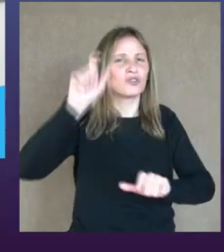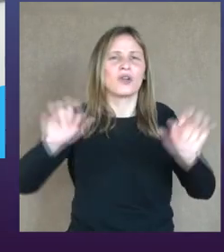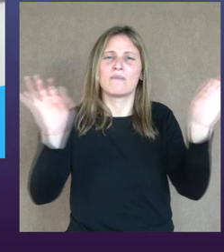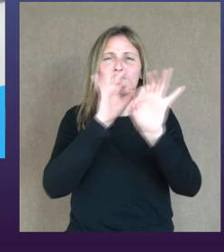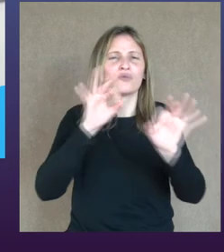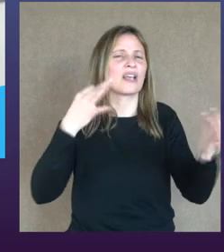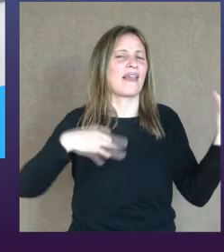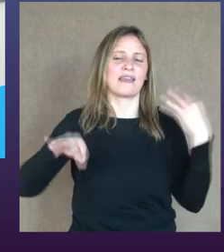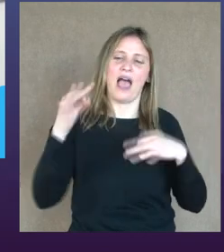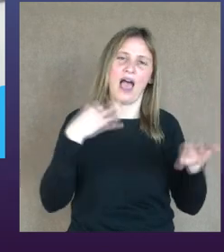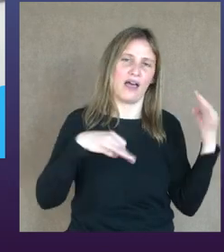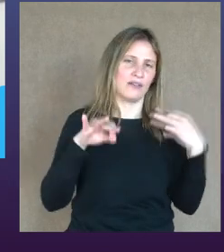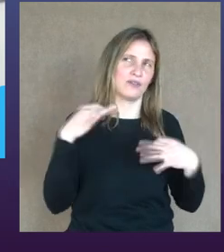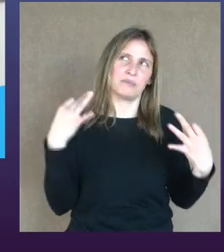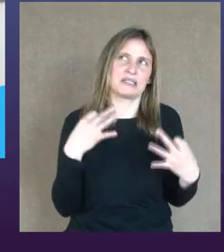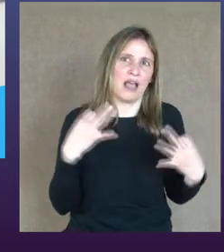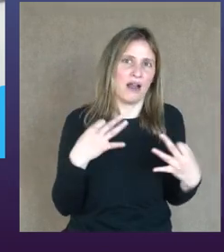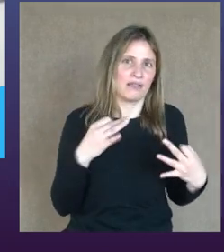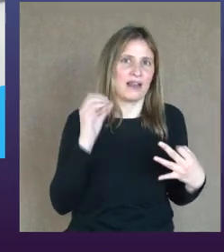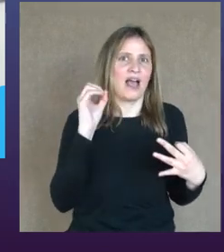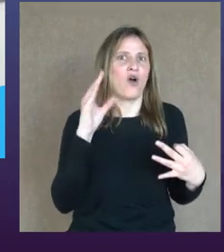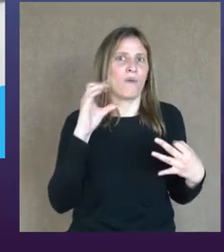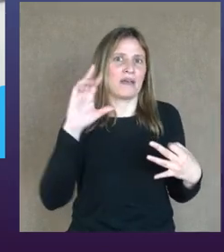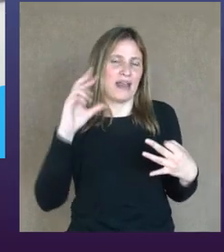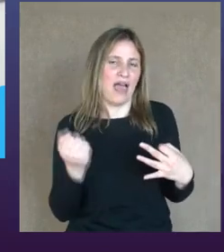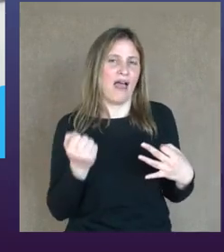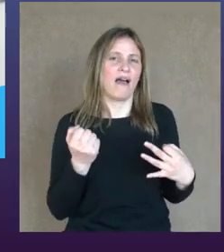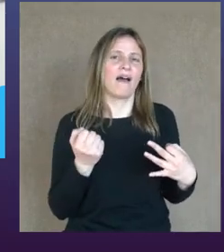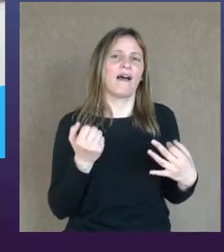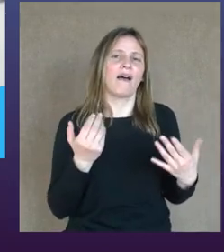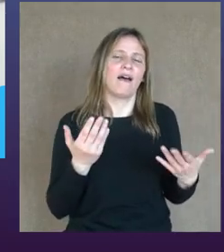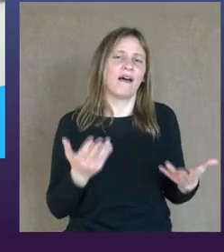teatro, que es lo particular de la ópera, es algo que